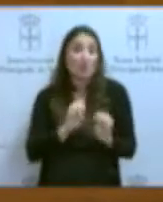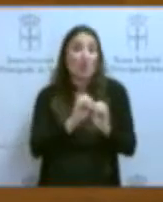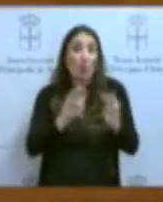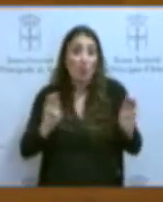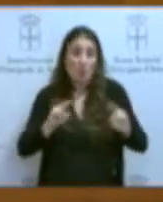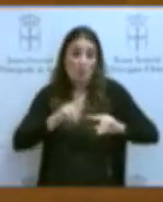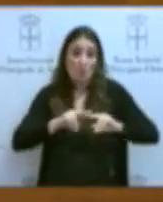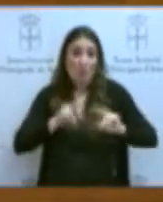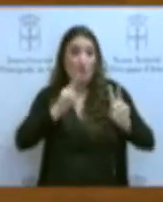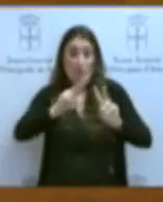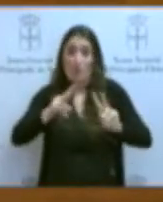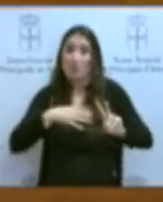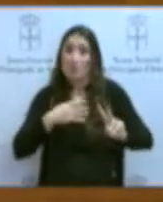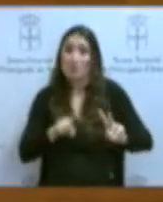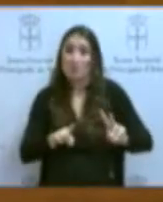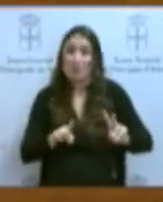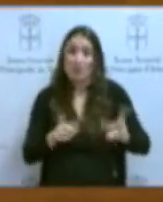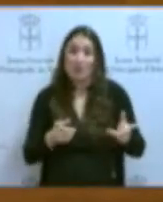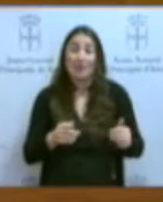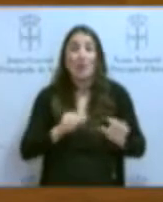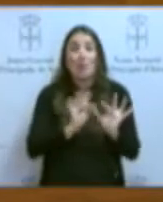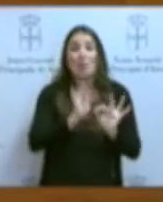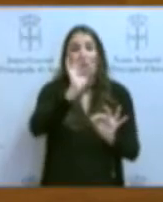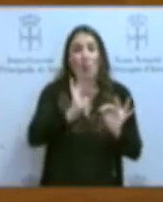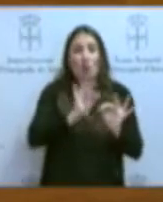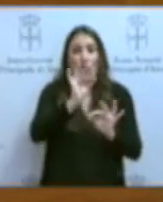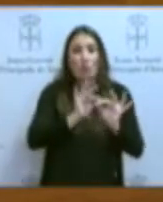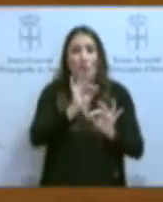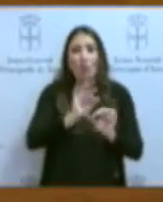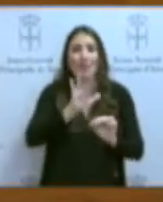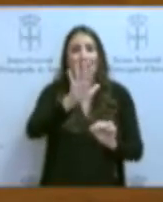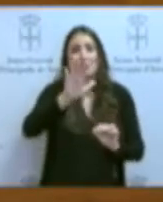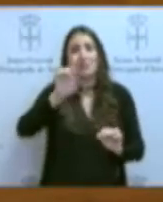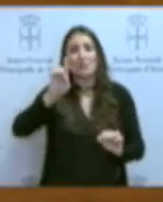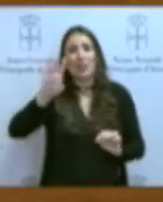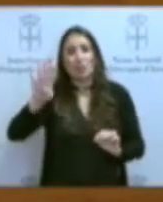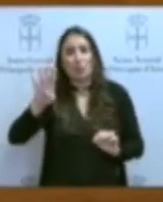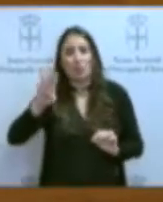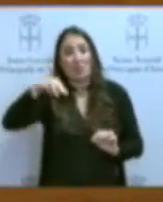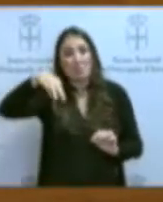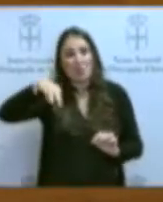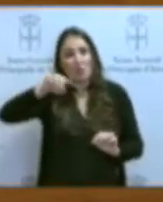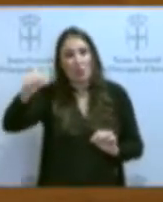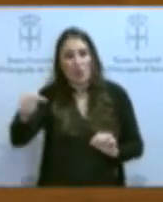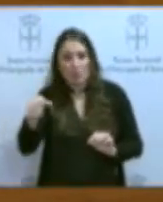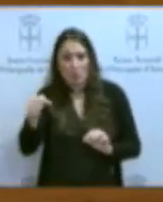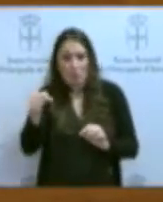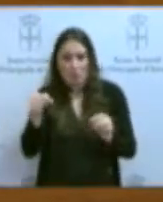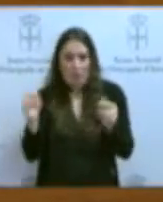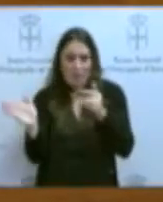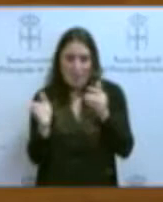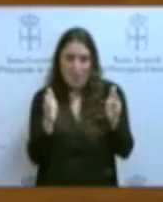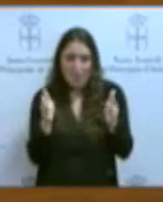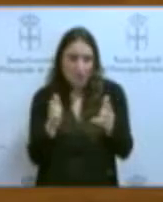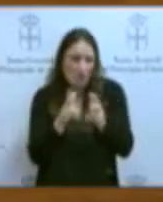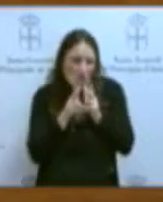comprobar. Un pico de 514 microgramos por metro cúbico de aire. Esto es absolutamente